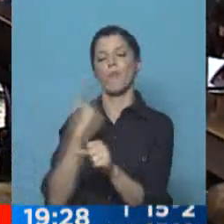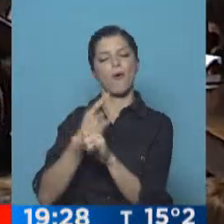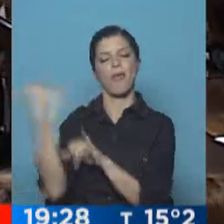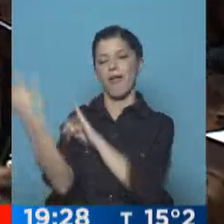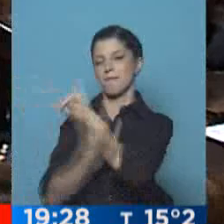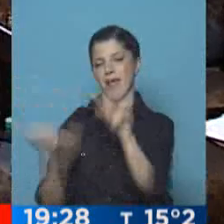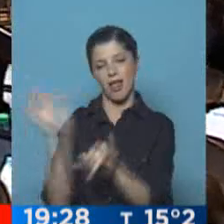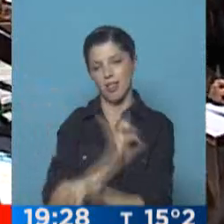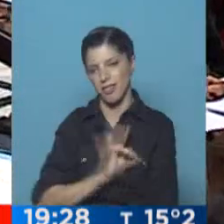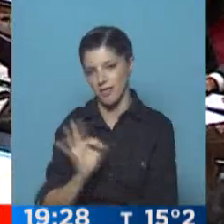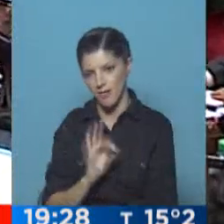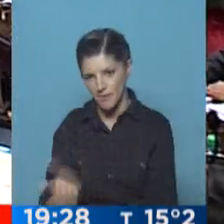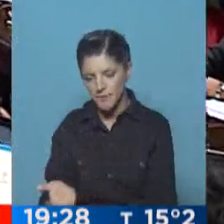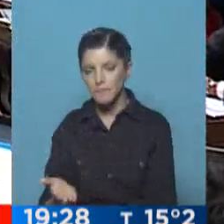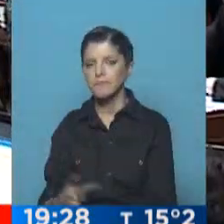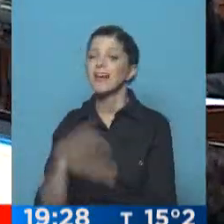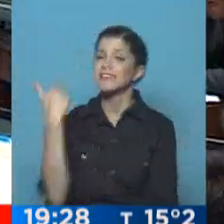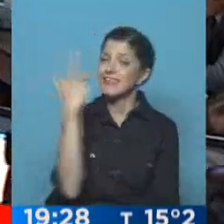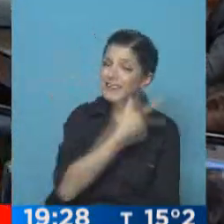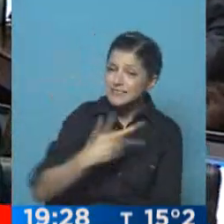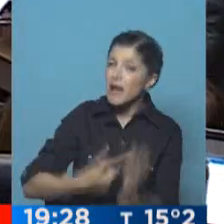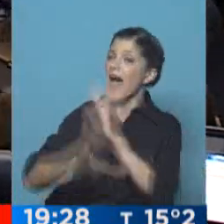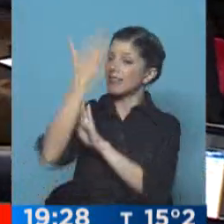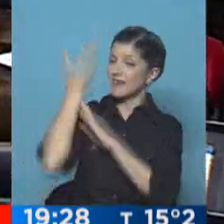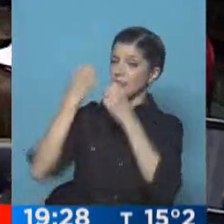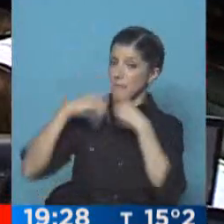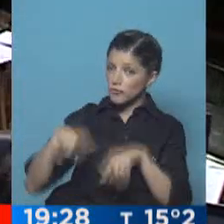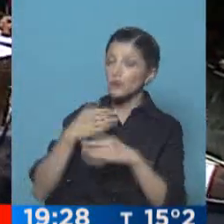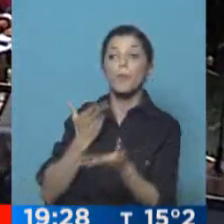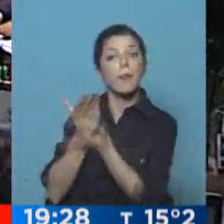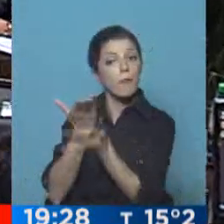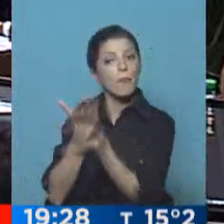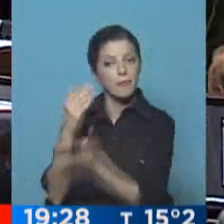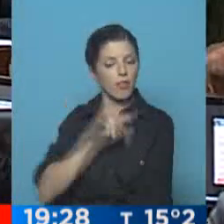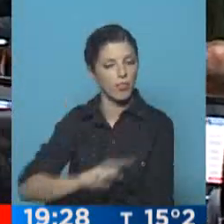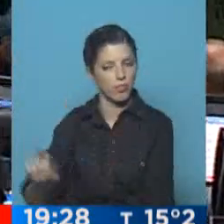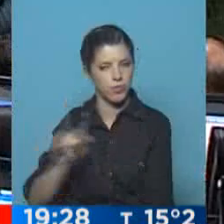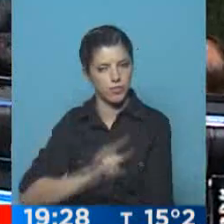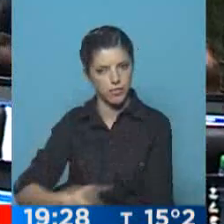las respuestas que estamos solicitando ya hace casi 3 semanas desde que se conoció este caso.